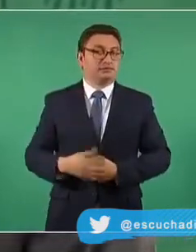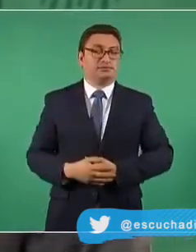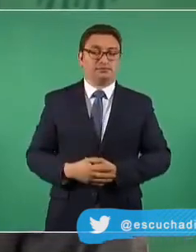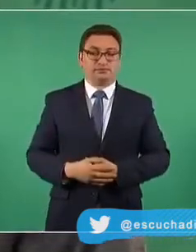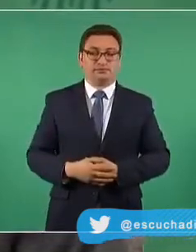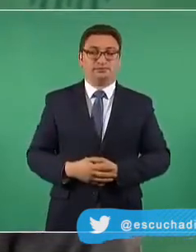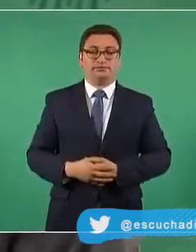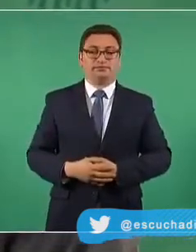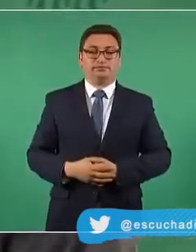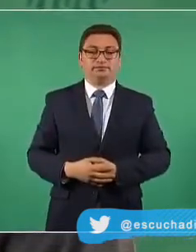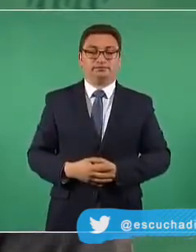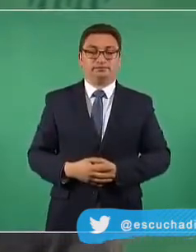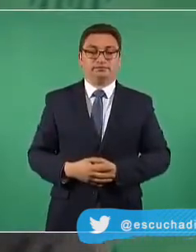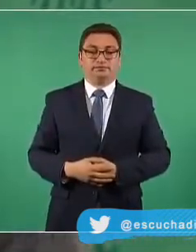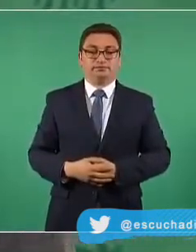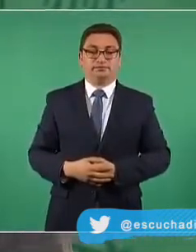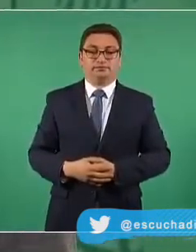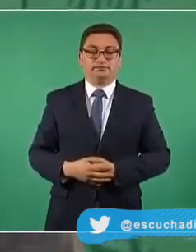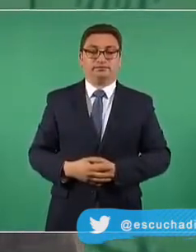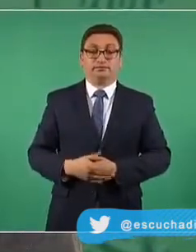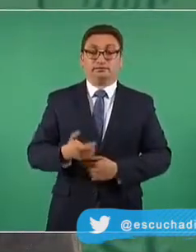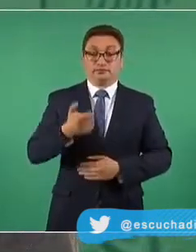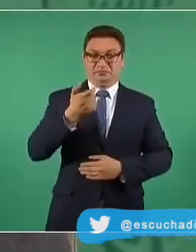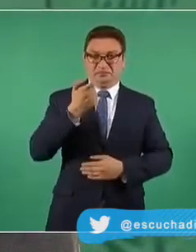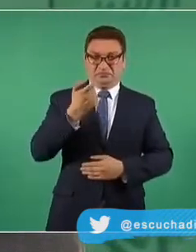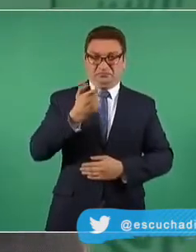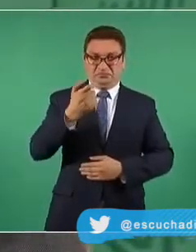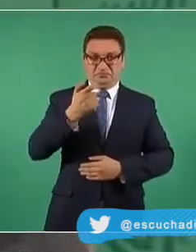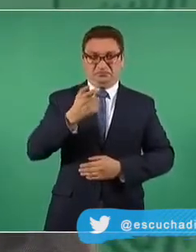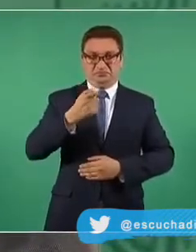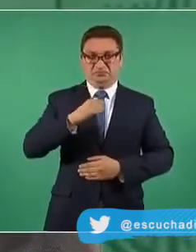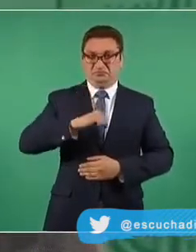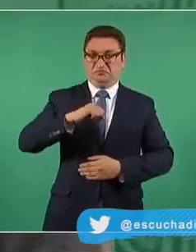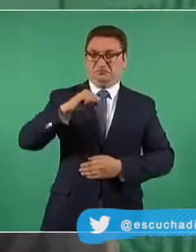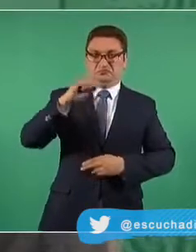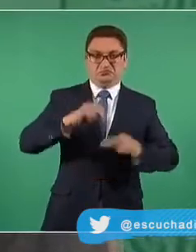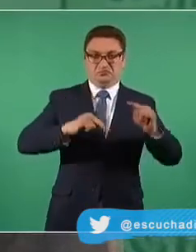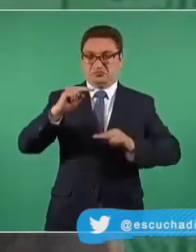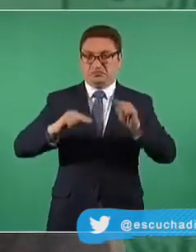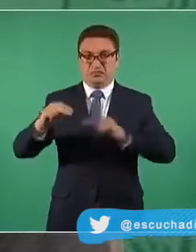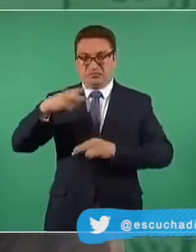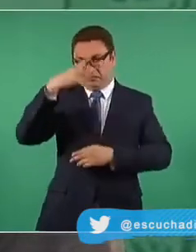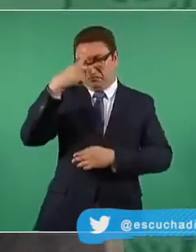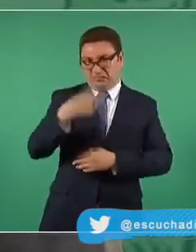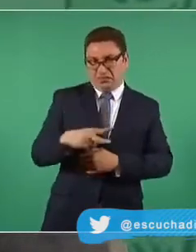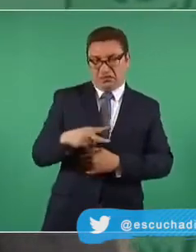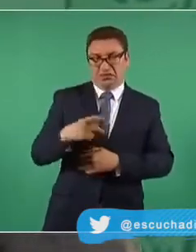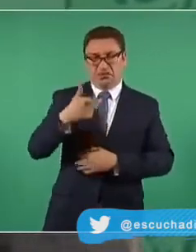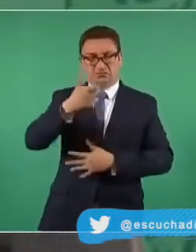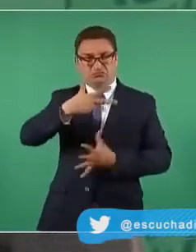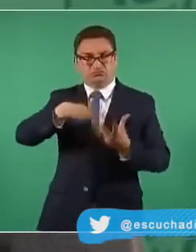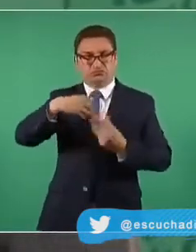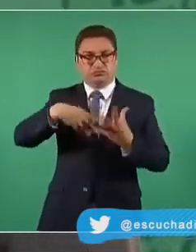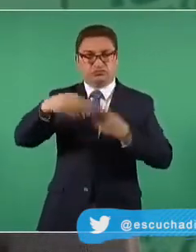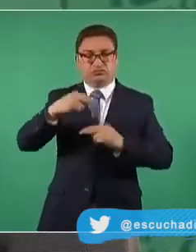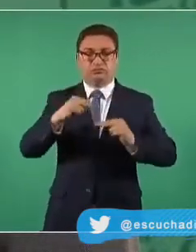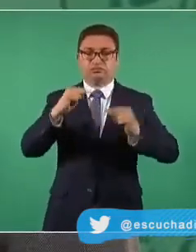la bolsa de valores en México creció.